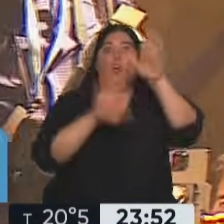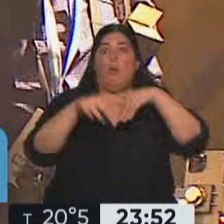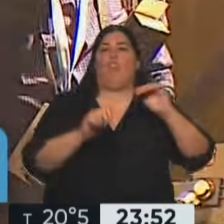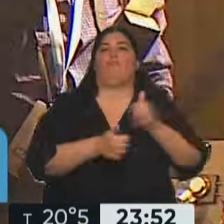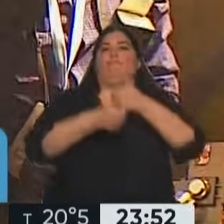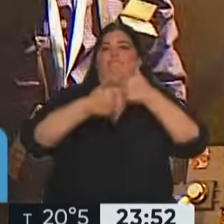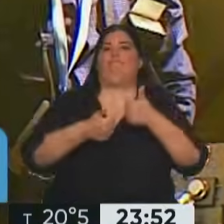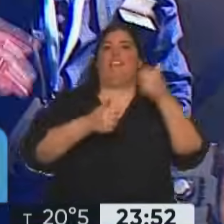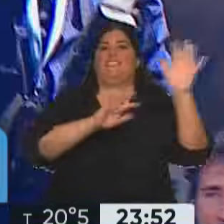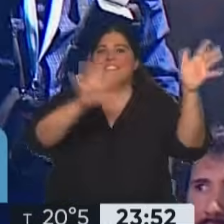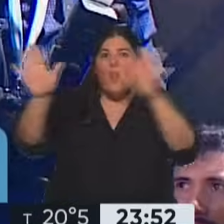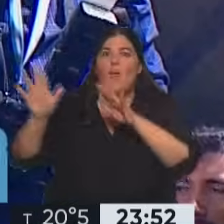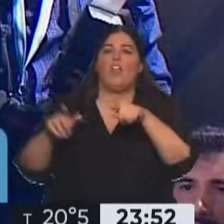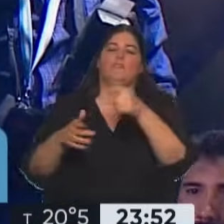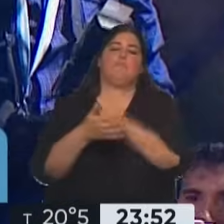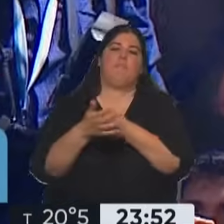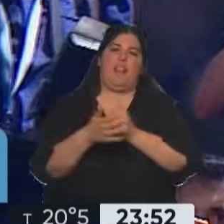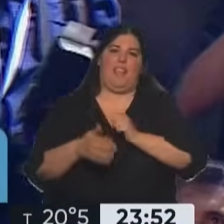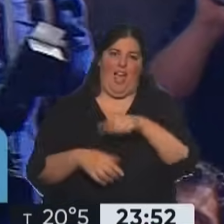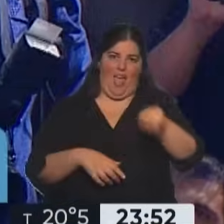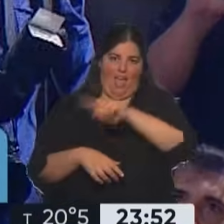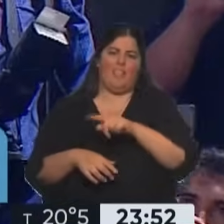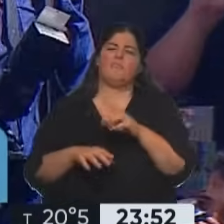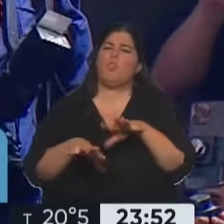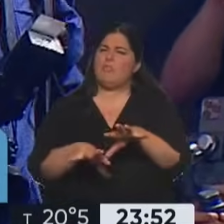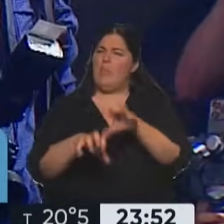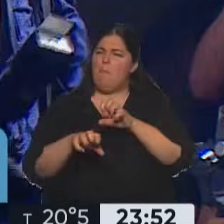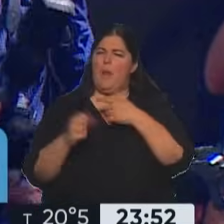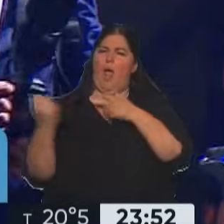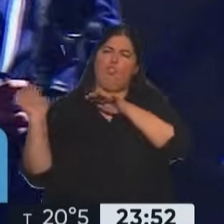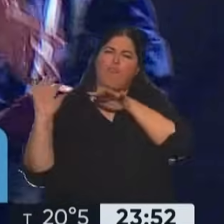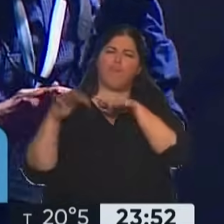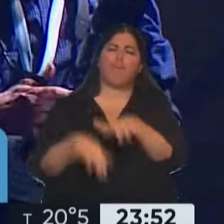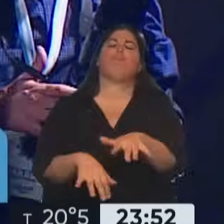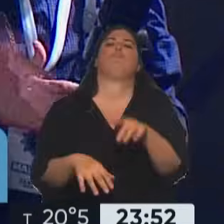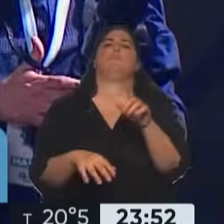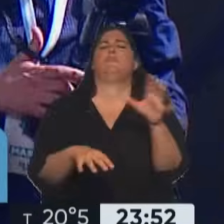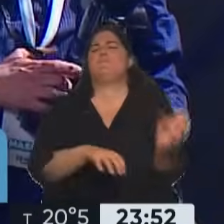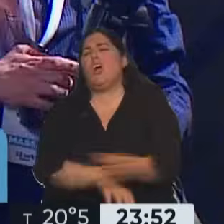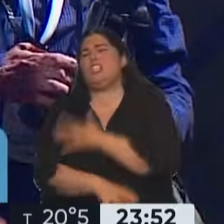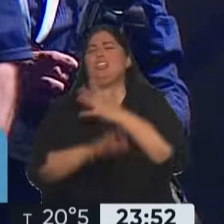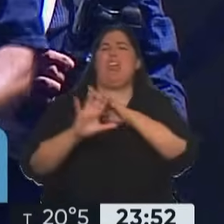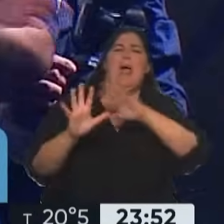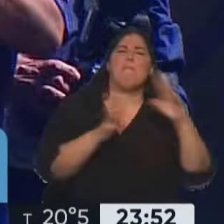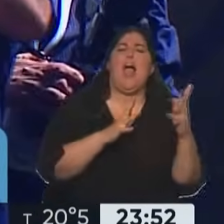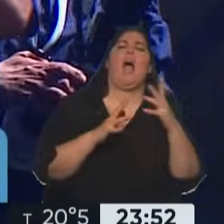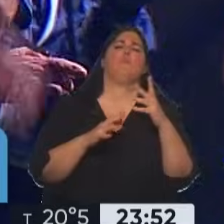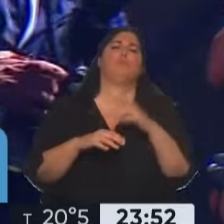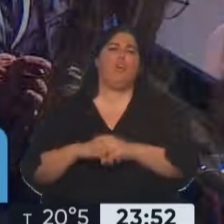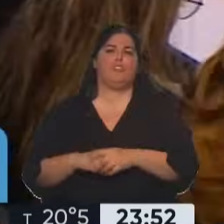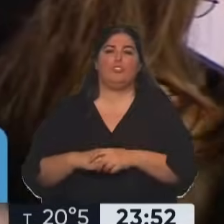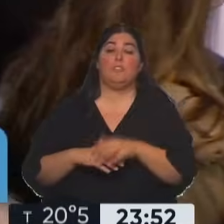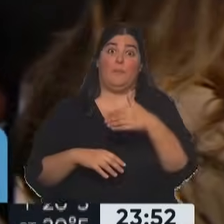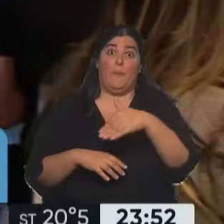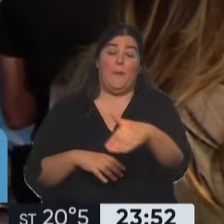fueron convocados para saludar a los militantes que estuvieron aquí apostados desde muy temprano. Todo fue emoción, aplausos. Ahí está, ahí va a